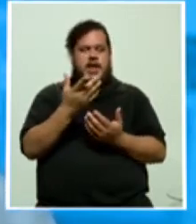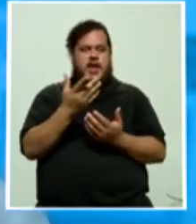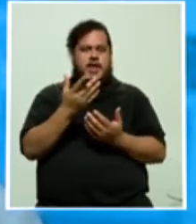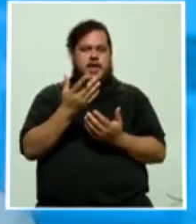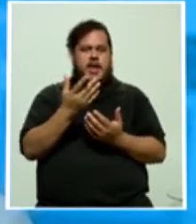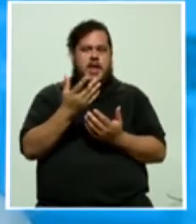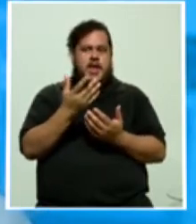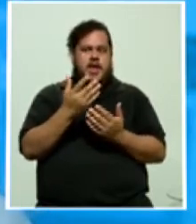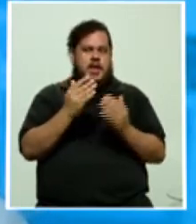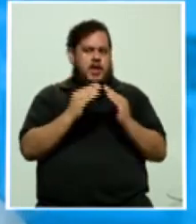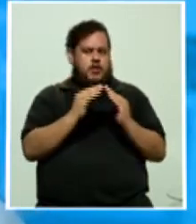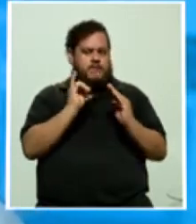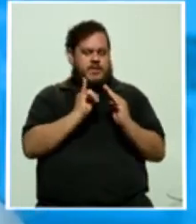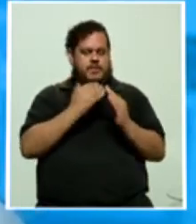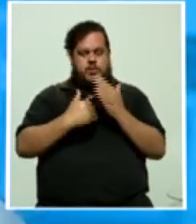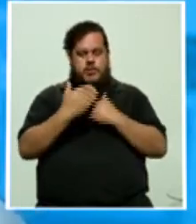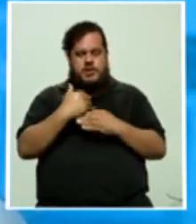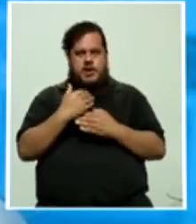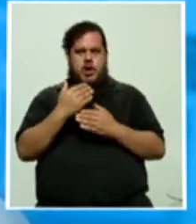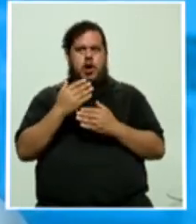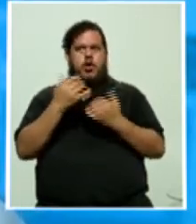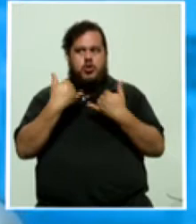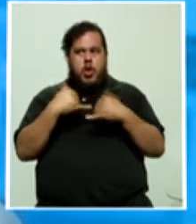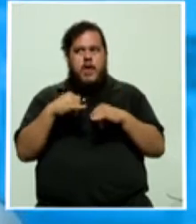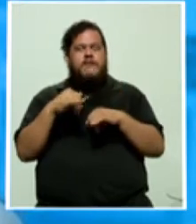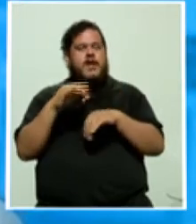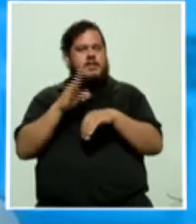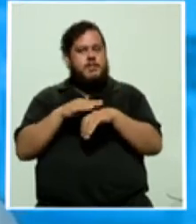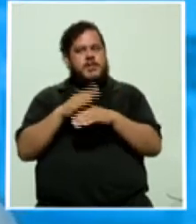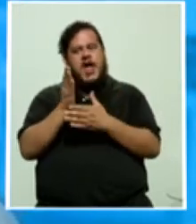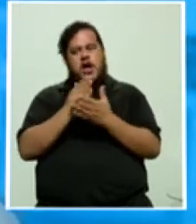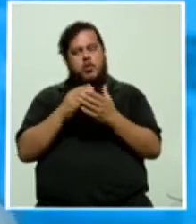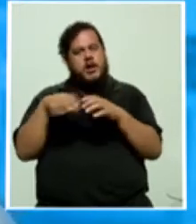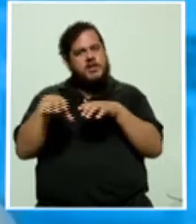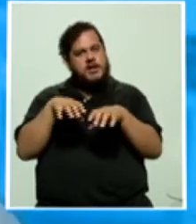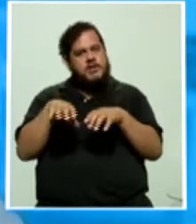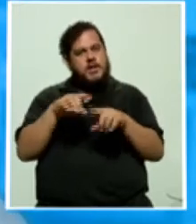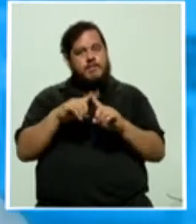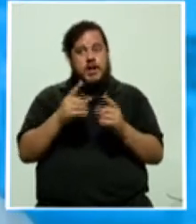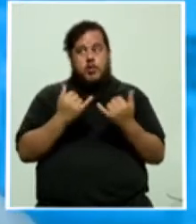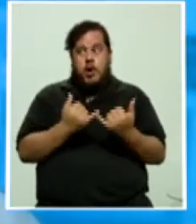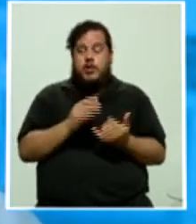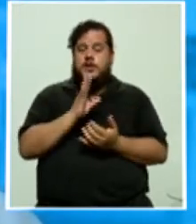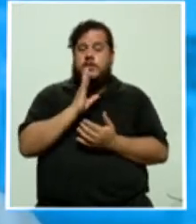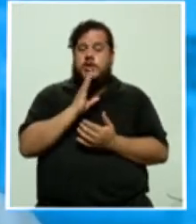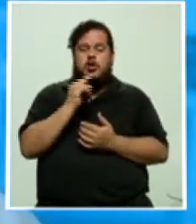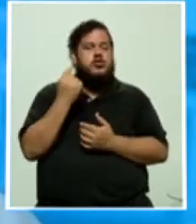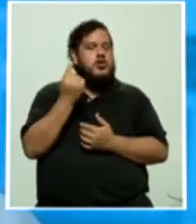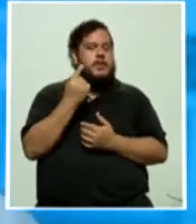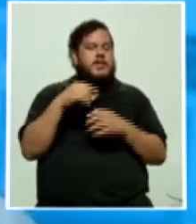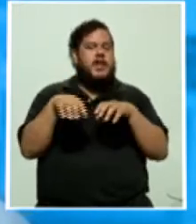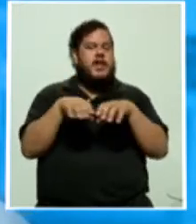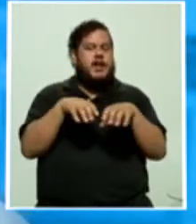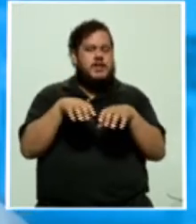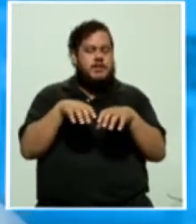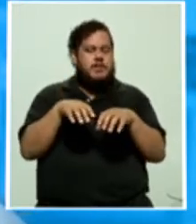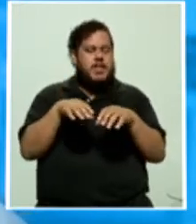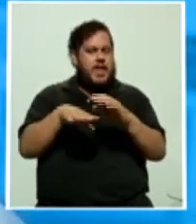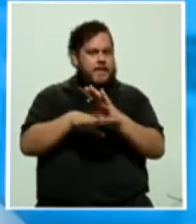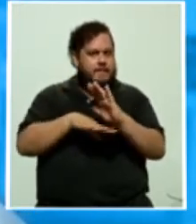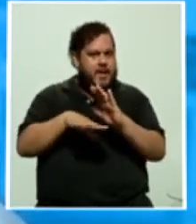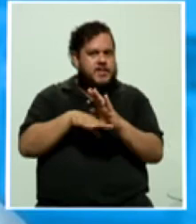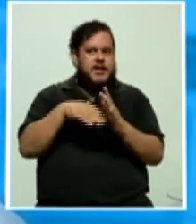unos días en el cual todavía se permitía cierto tipo de actividad. Ahora estamos hablando de solamente la actividad esencial, la actividad